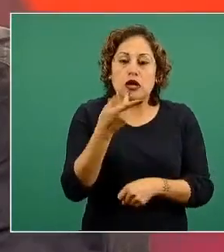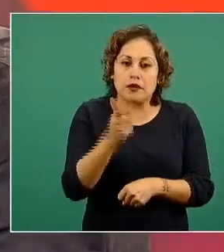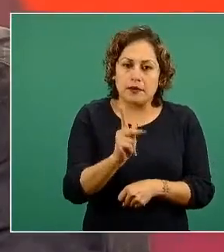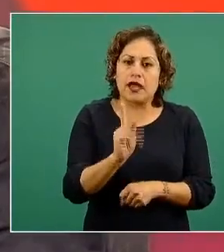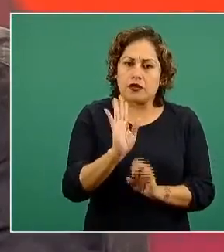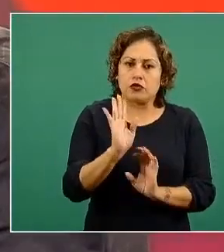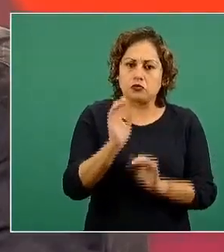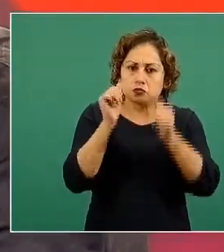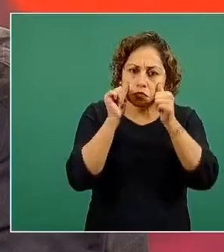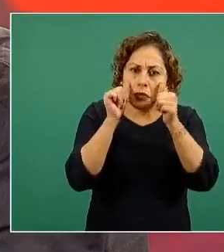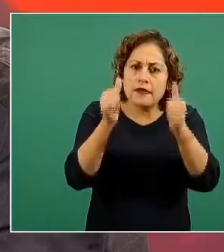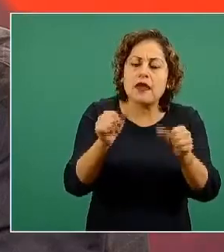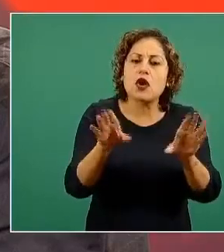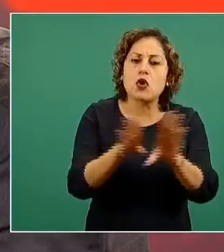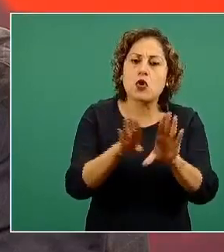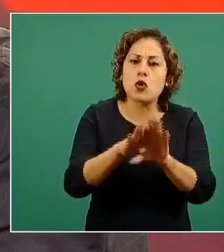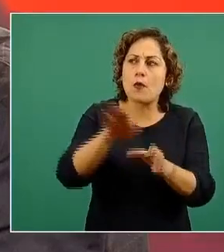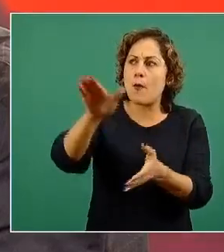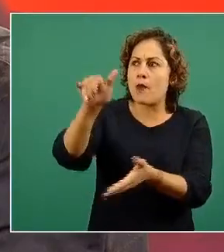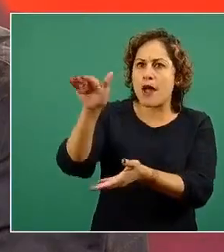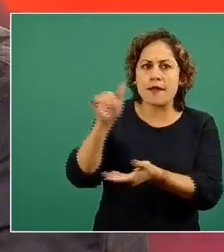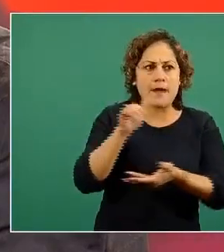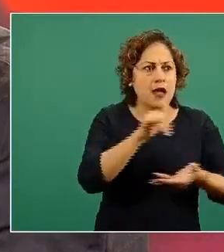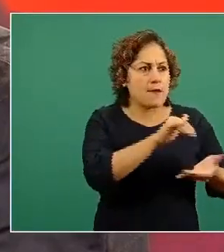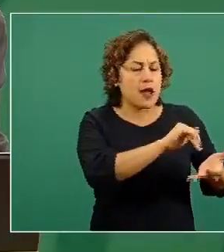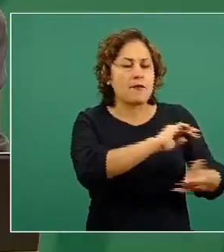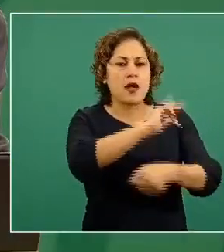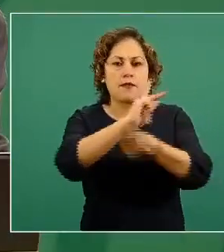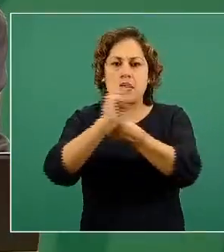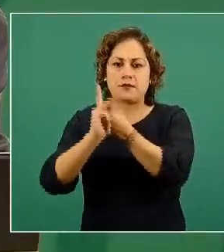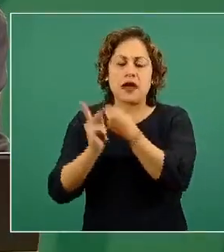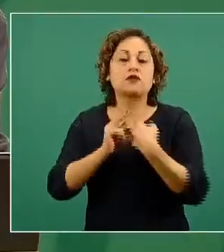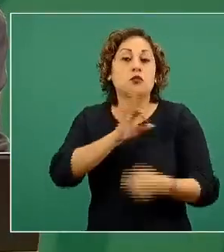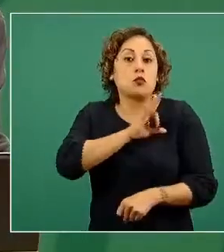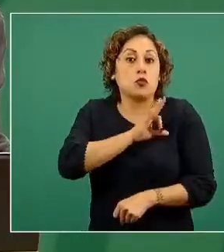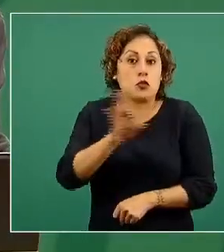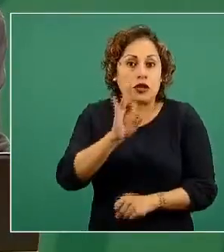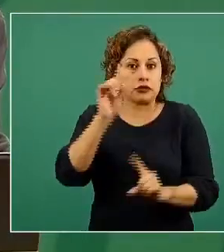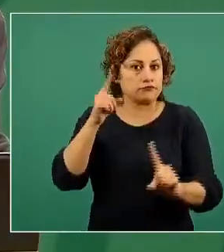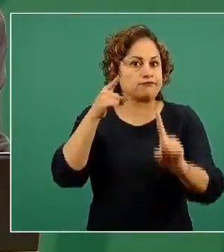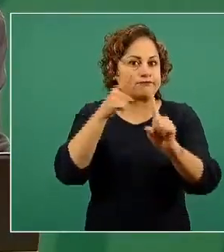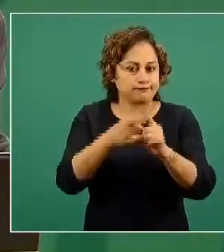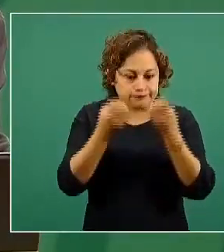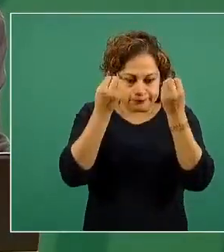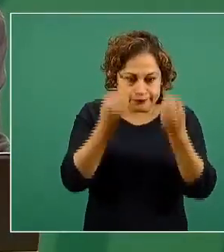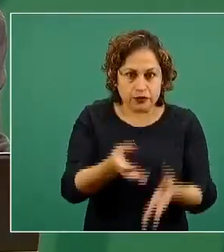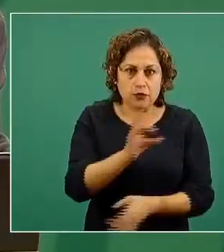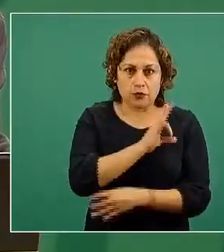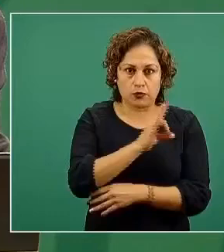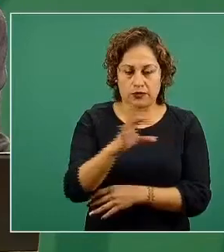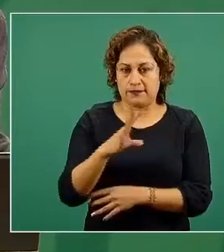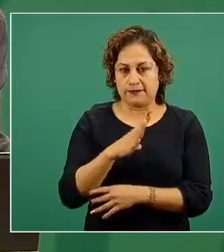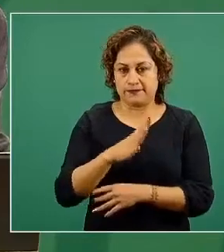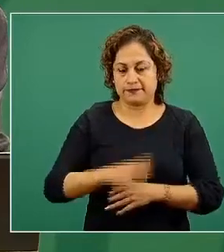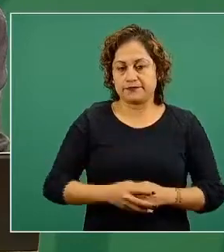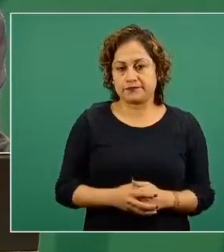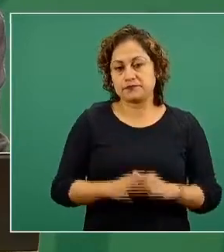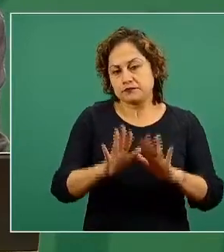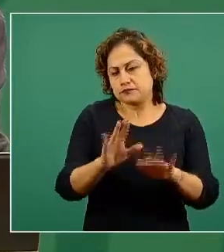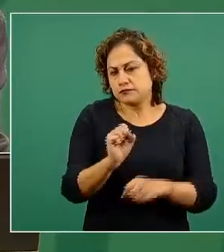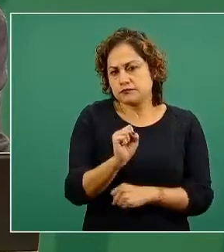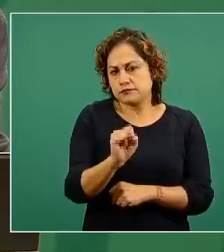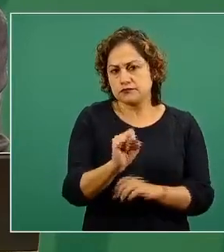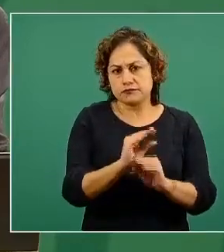internacional de estos medicamentos críticos. Y sí, en efecto, como todos los